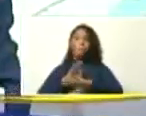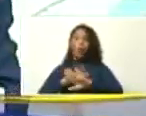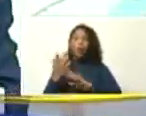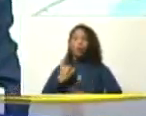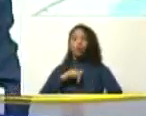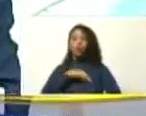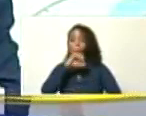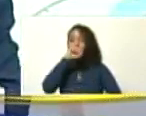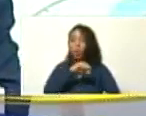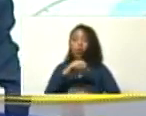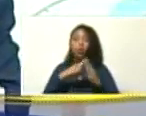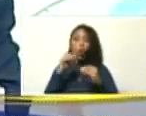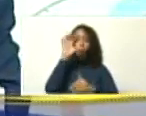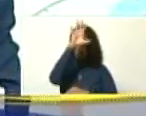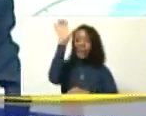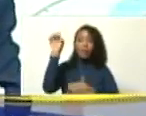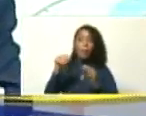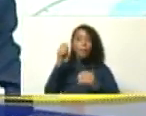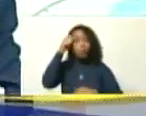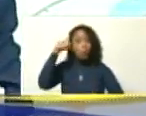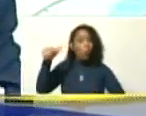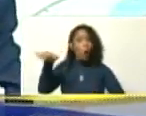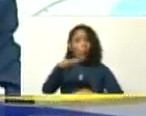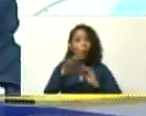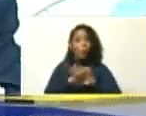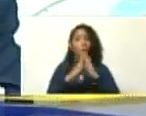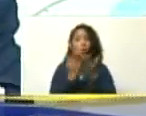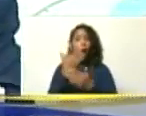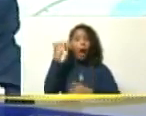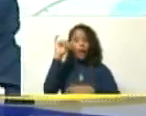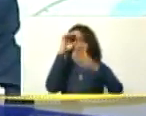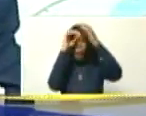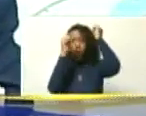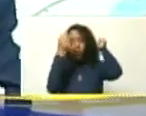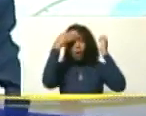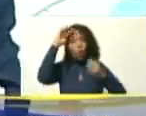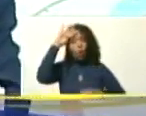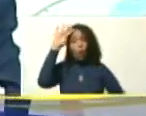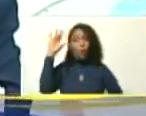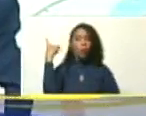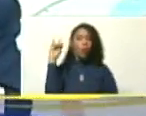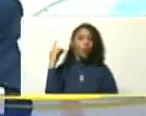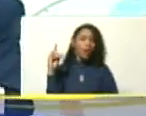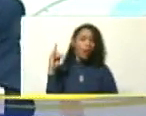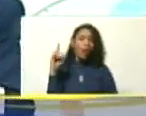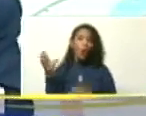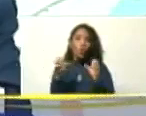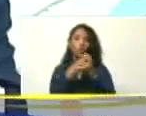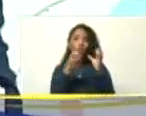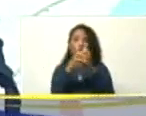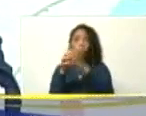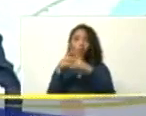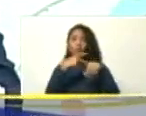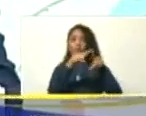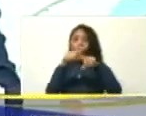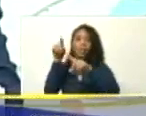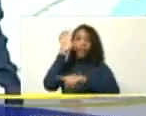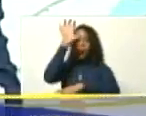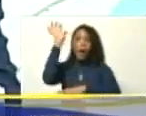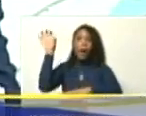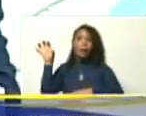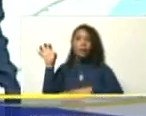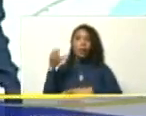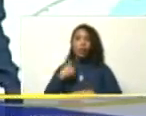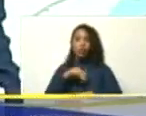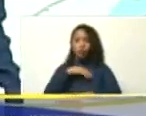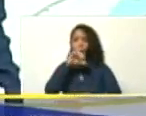a todos los países y pueblos del mundo. Aquí están el embajador de Cuba, de Bolivia, las delegaciones de los distintos países. Los